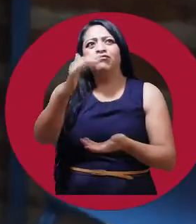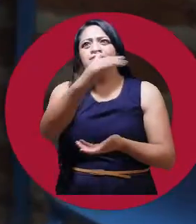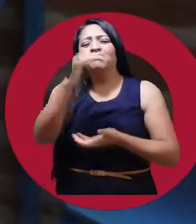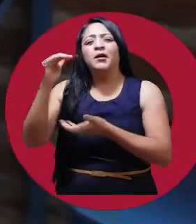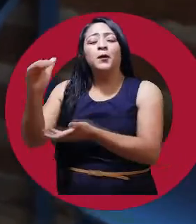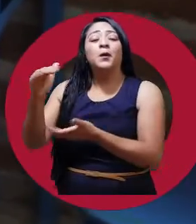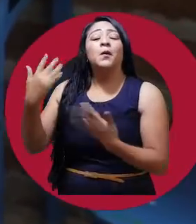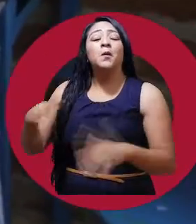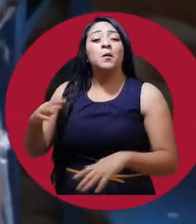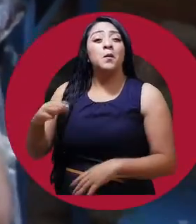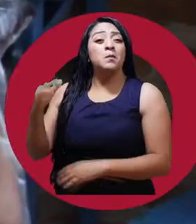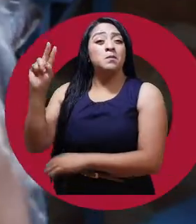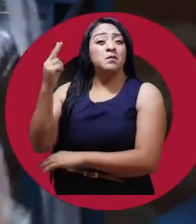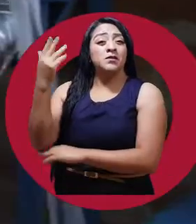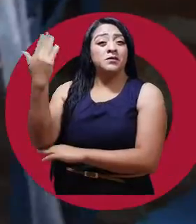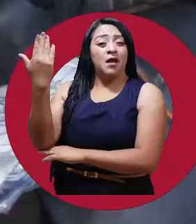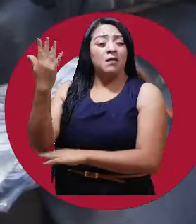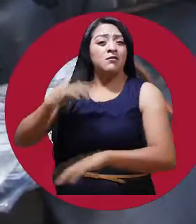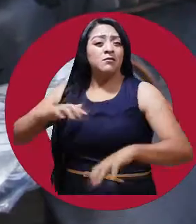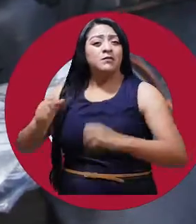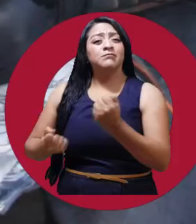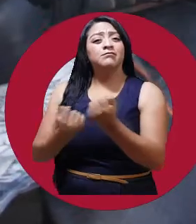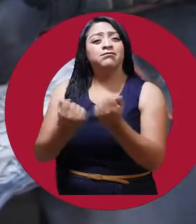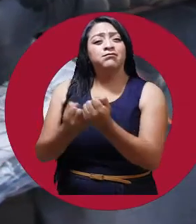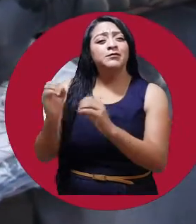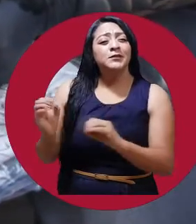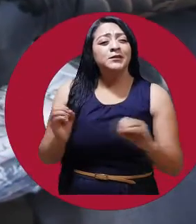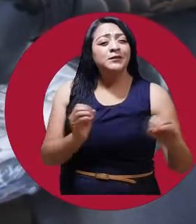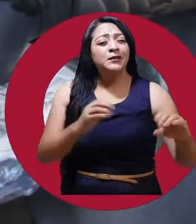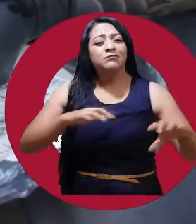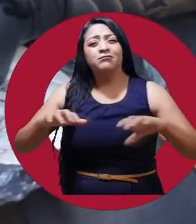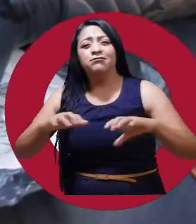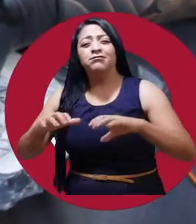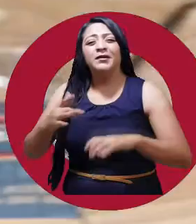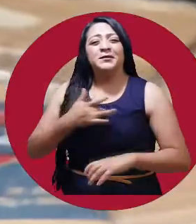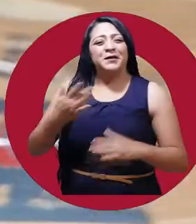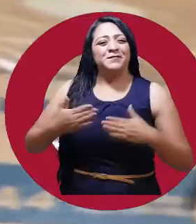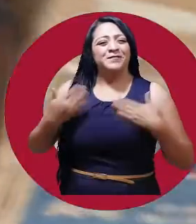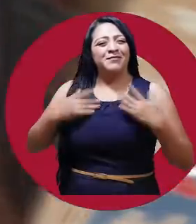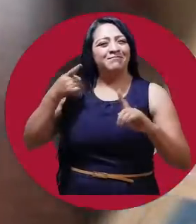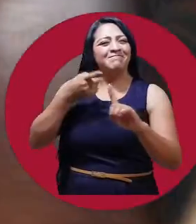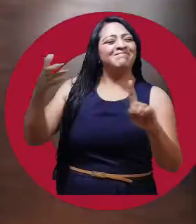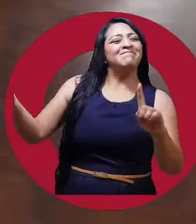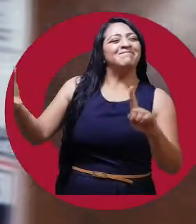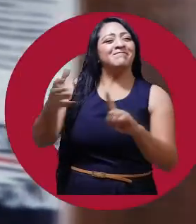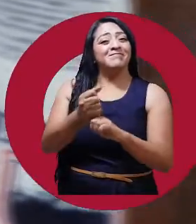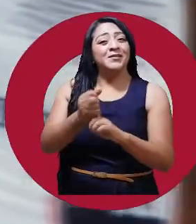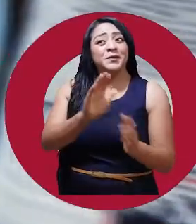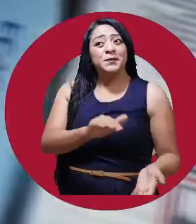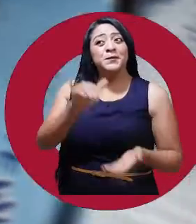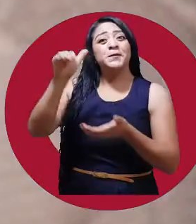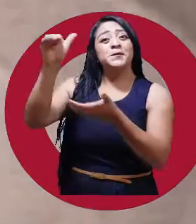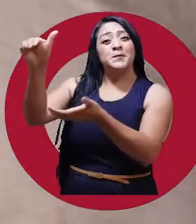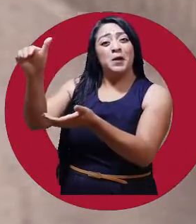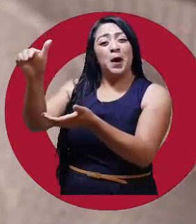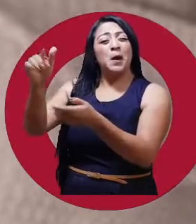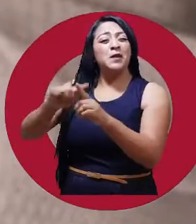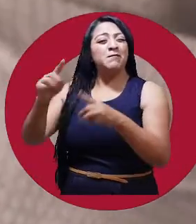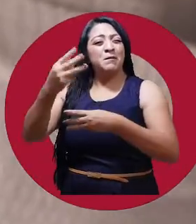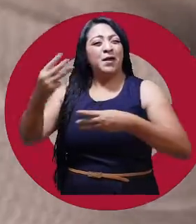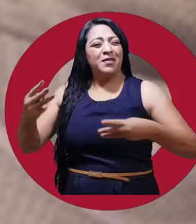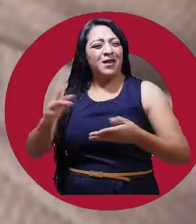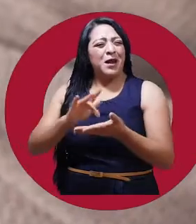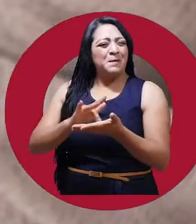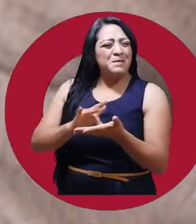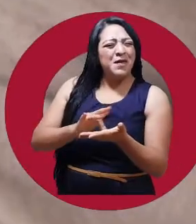no escatimó esfuerzo alguno en la organización y coordinación de este evento y con la satisfacción del deber cumplido. Hace la entrega de estos insumos médicos a la unidad